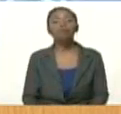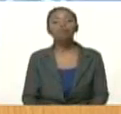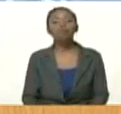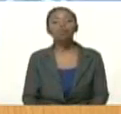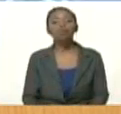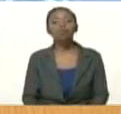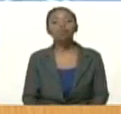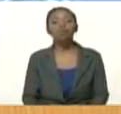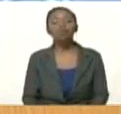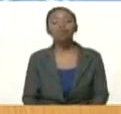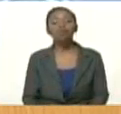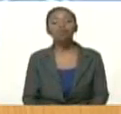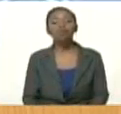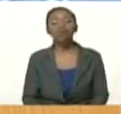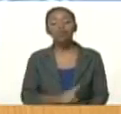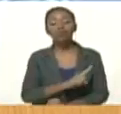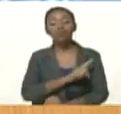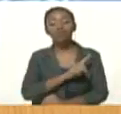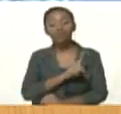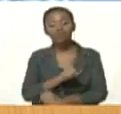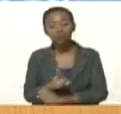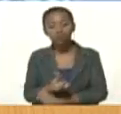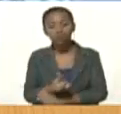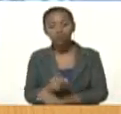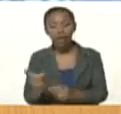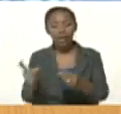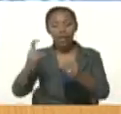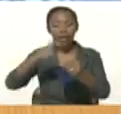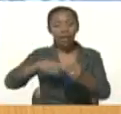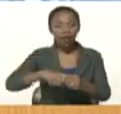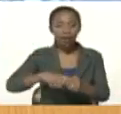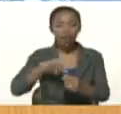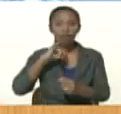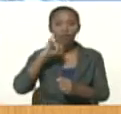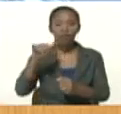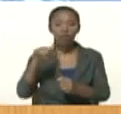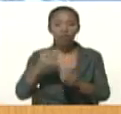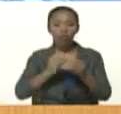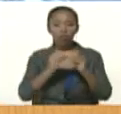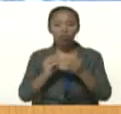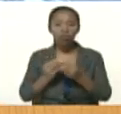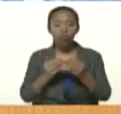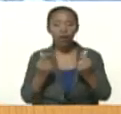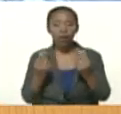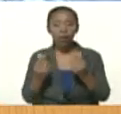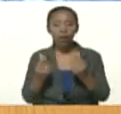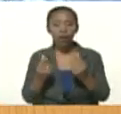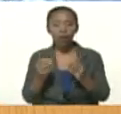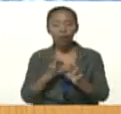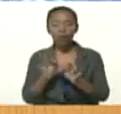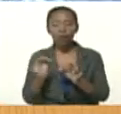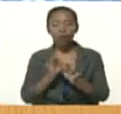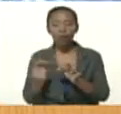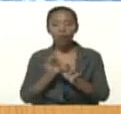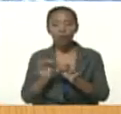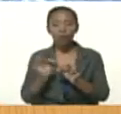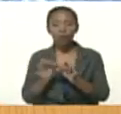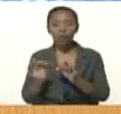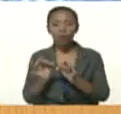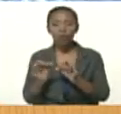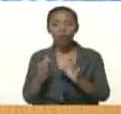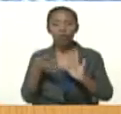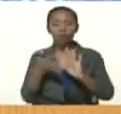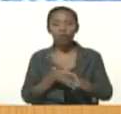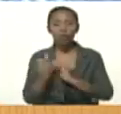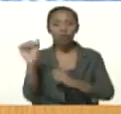la obligatoriedad del registro, información y hechos económicos expresados contablemente en criptoactivos